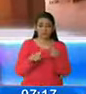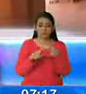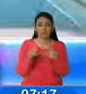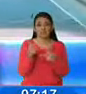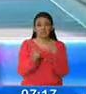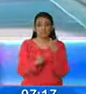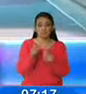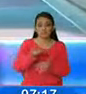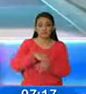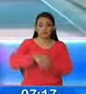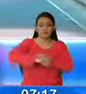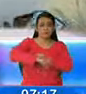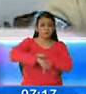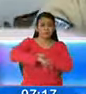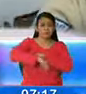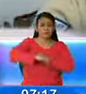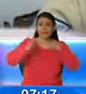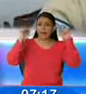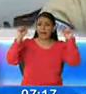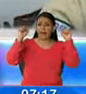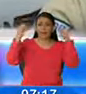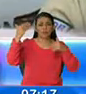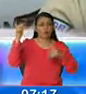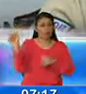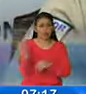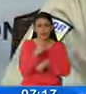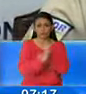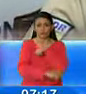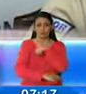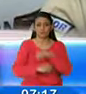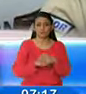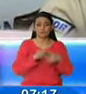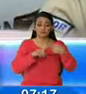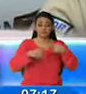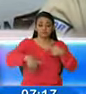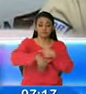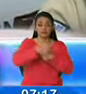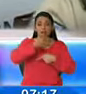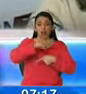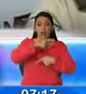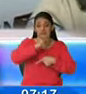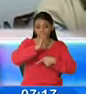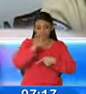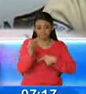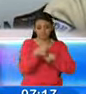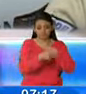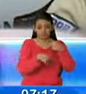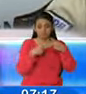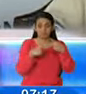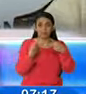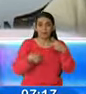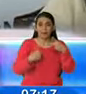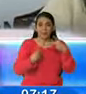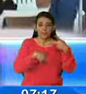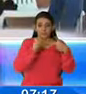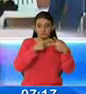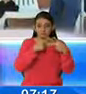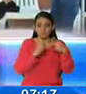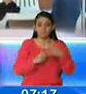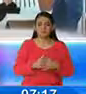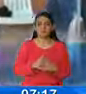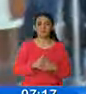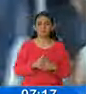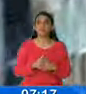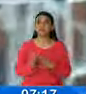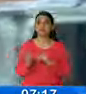realizar proselitismo político. Unas de ellas por libar en vía pública, otras por expender bebidas alcohólicas. En lo